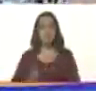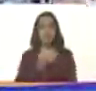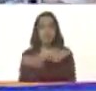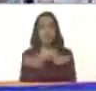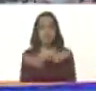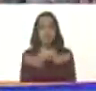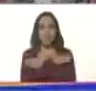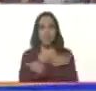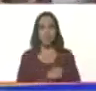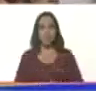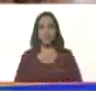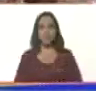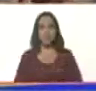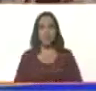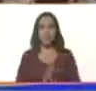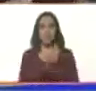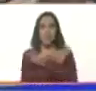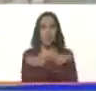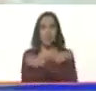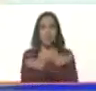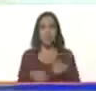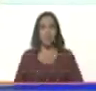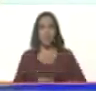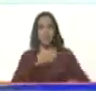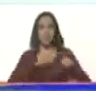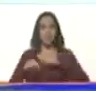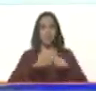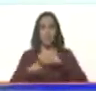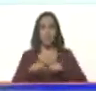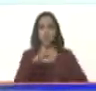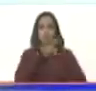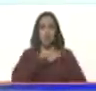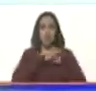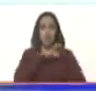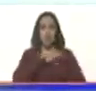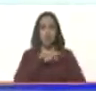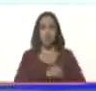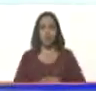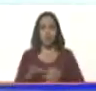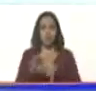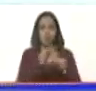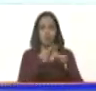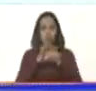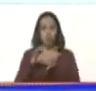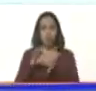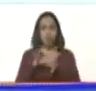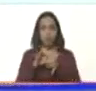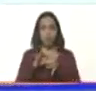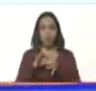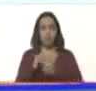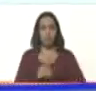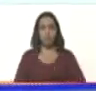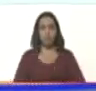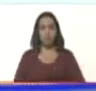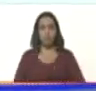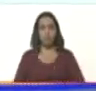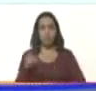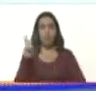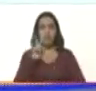Felicidades, felicitaciones al Movimiento Socialista Unido de